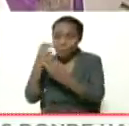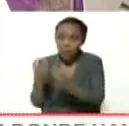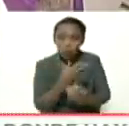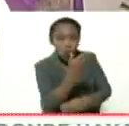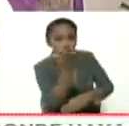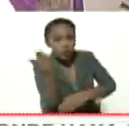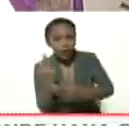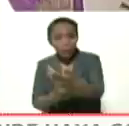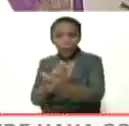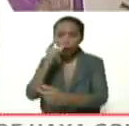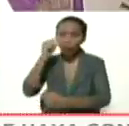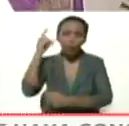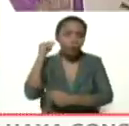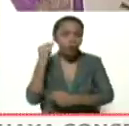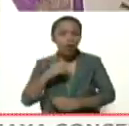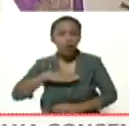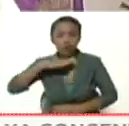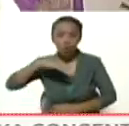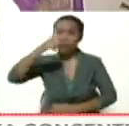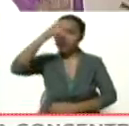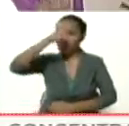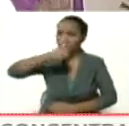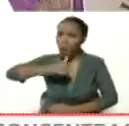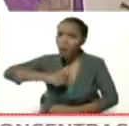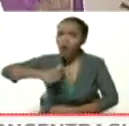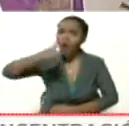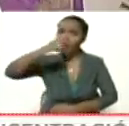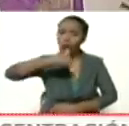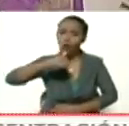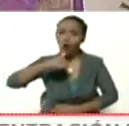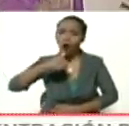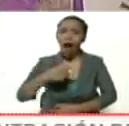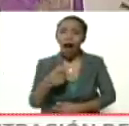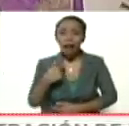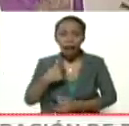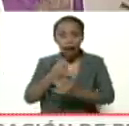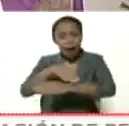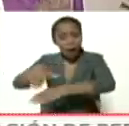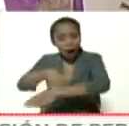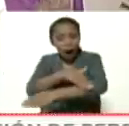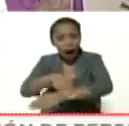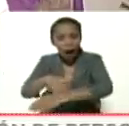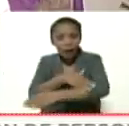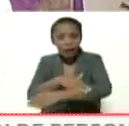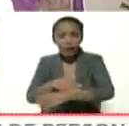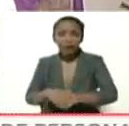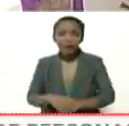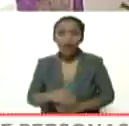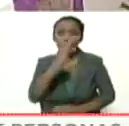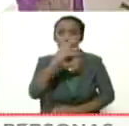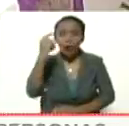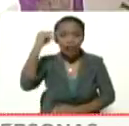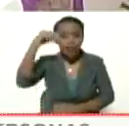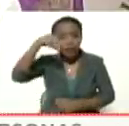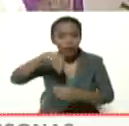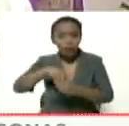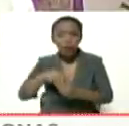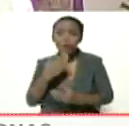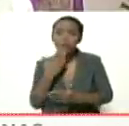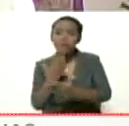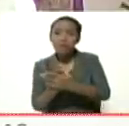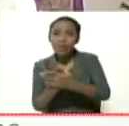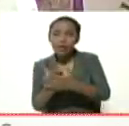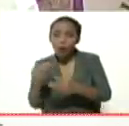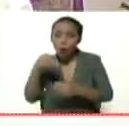hermanos, a que nos llenemos de paciencia, a que ayunemos de calle. La cuaresma nos pide a ayunar y estamos